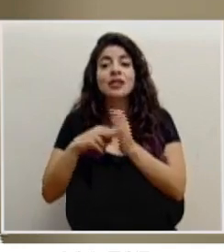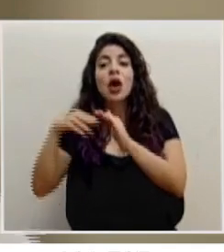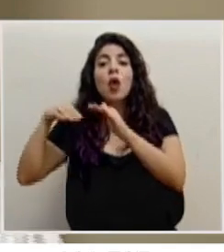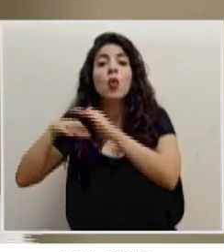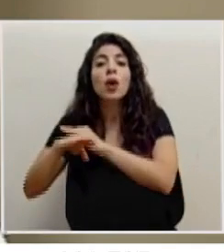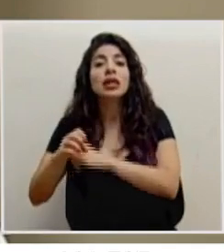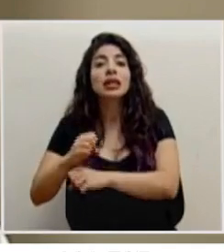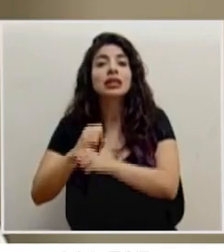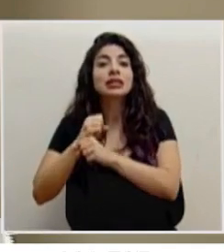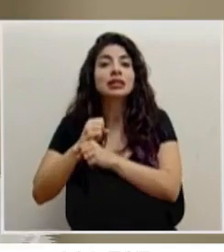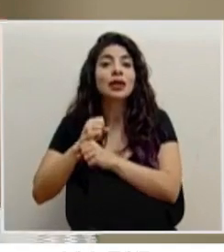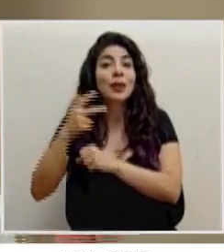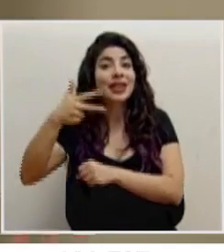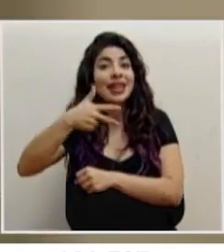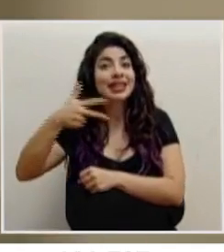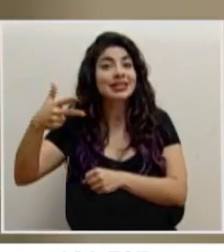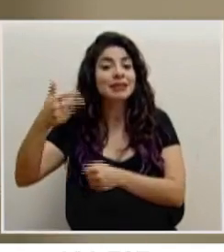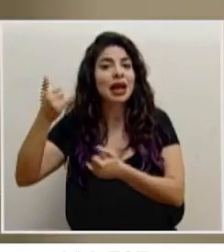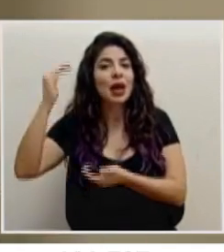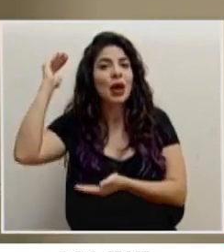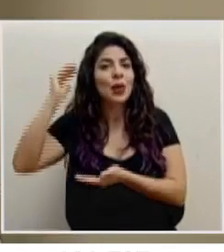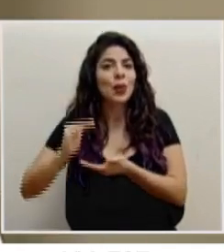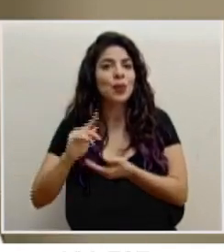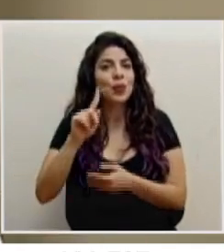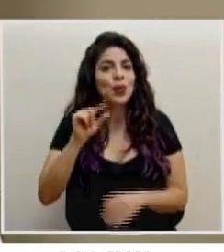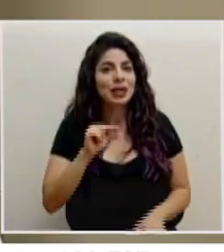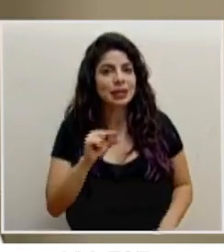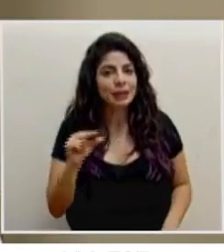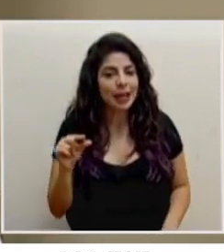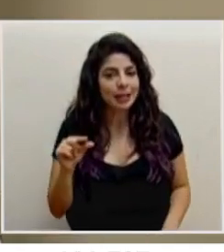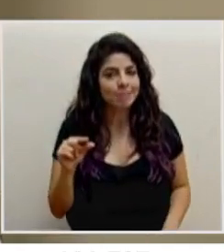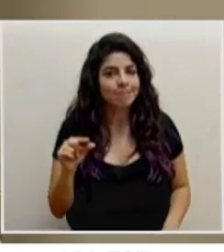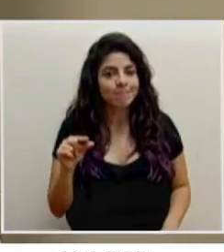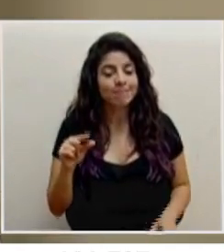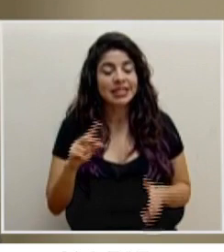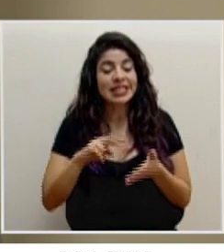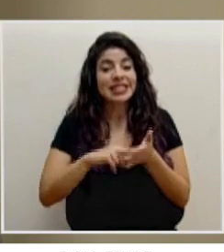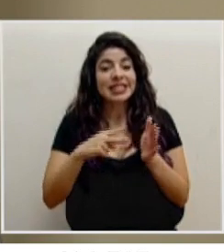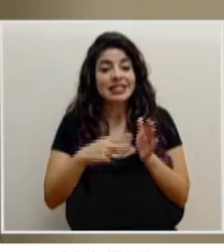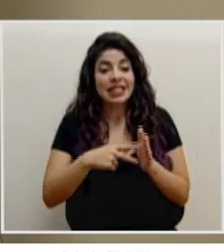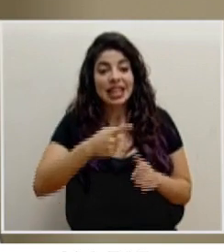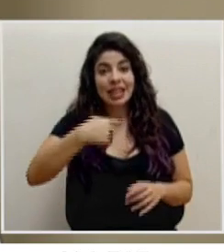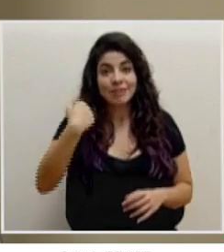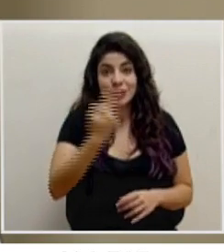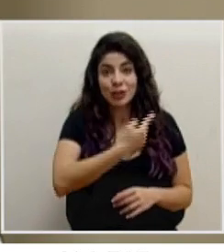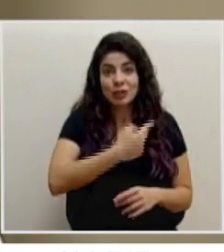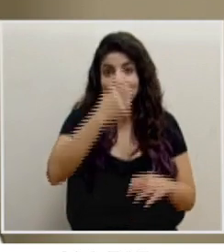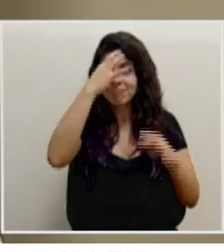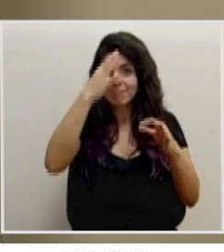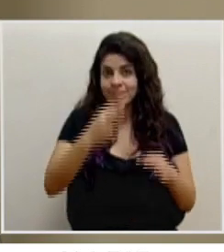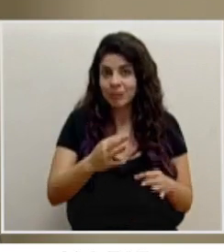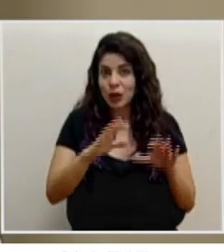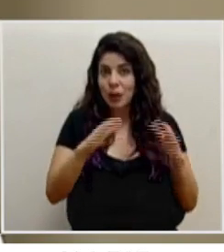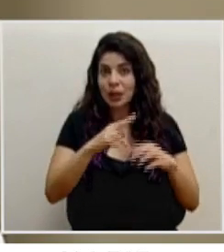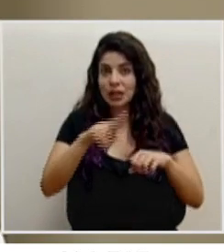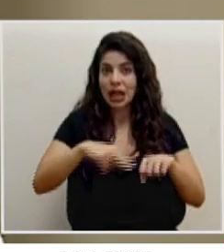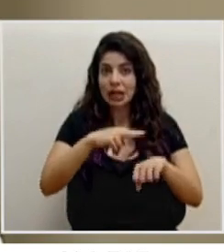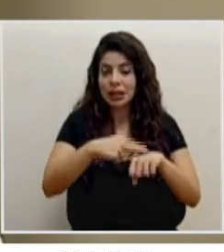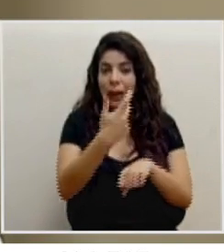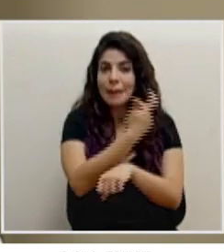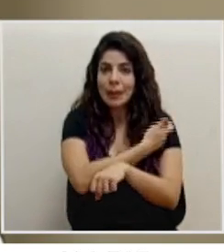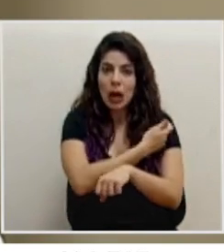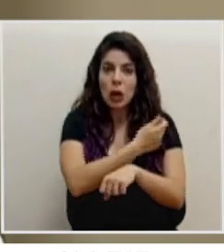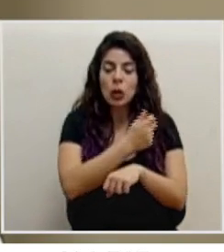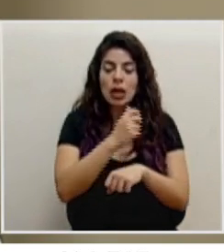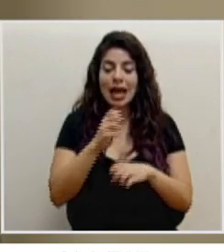seguridad de 3 semanas a 1 semana. A través de la decisión de la Comisión Nacional de Vacunas, elaboramos